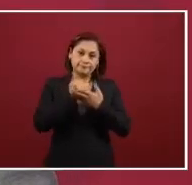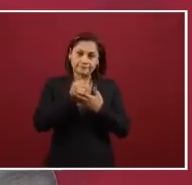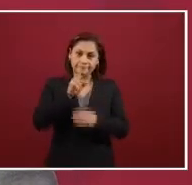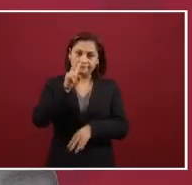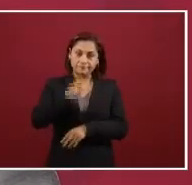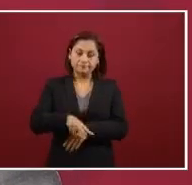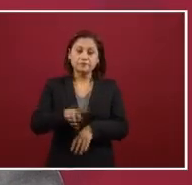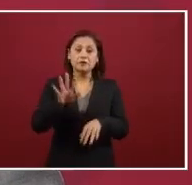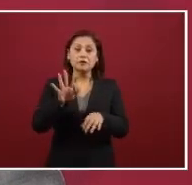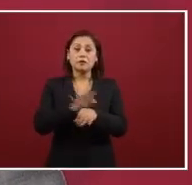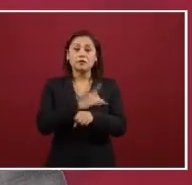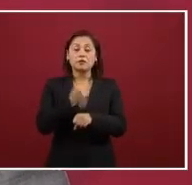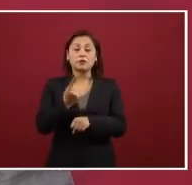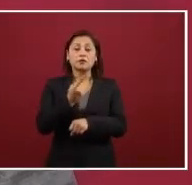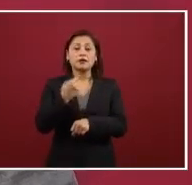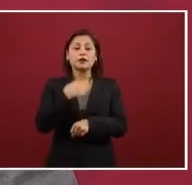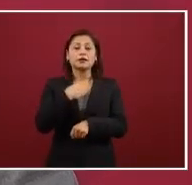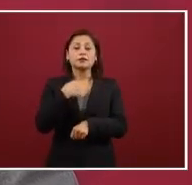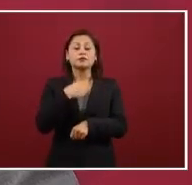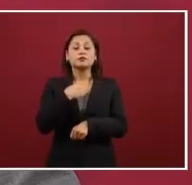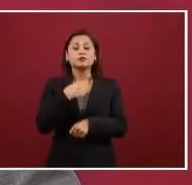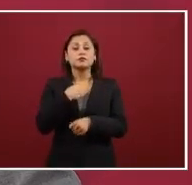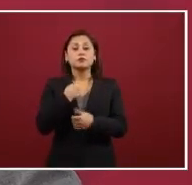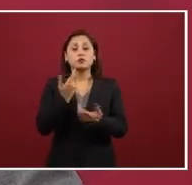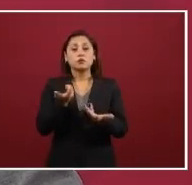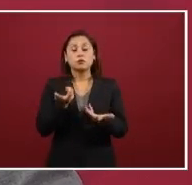me ahorra como